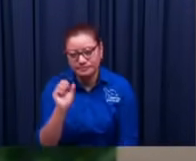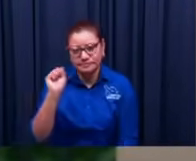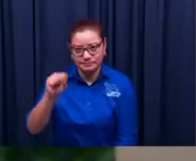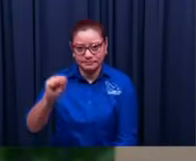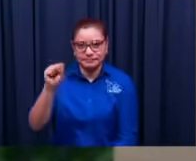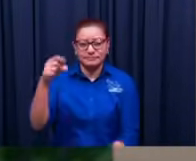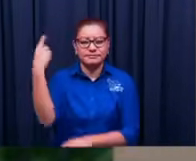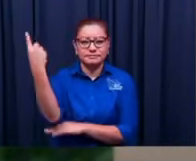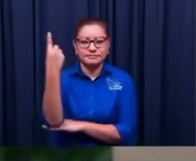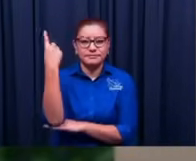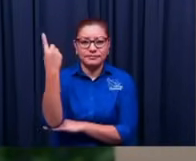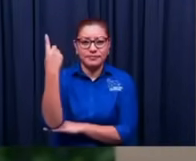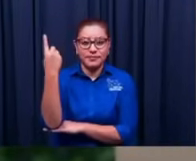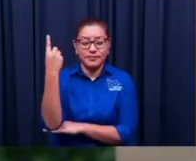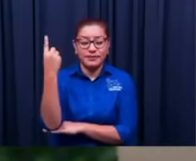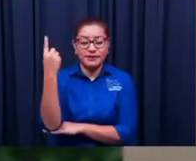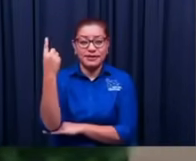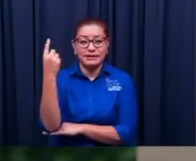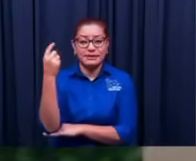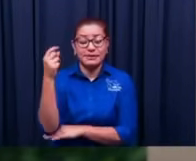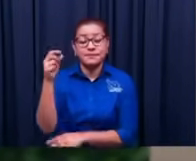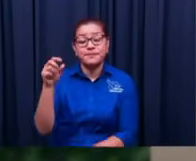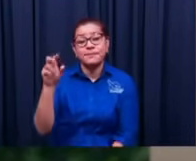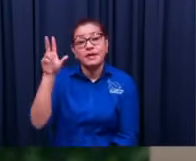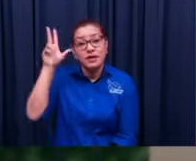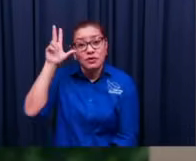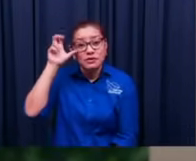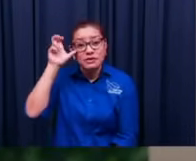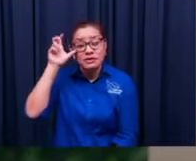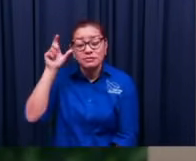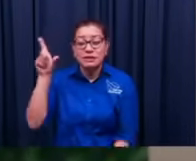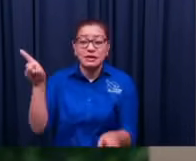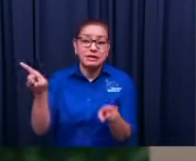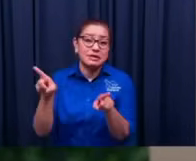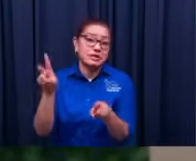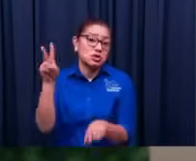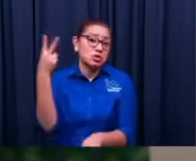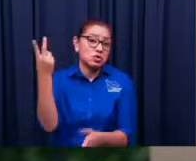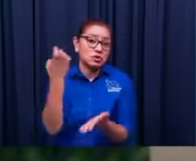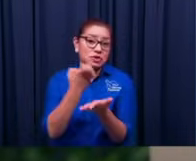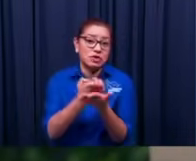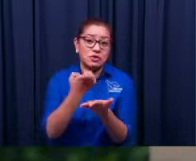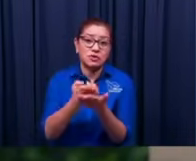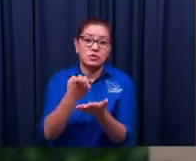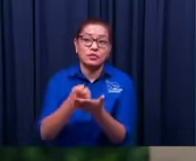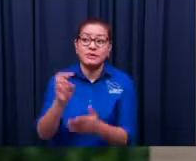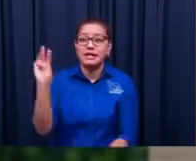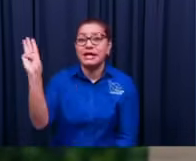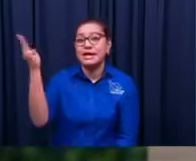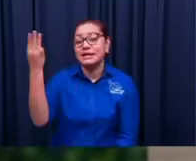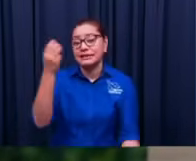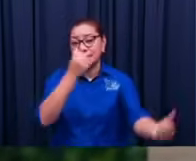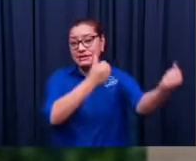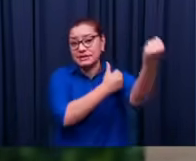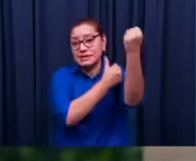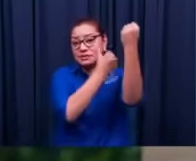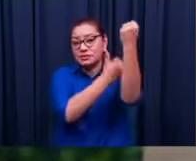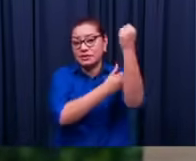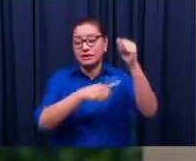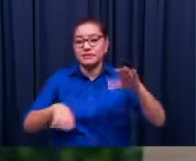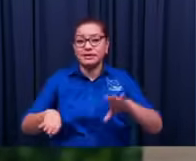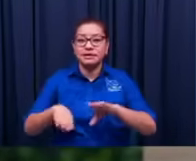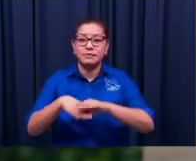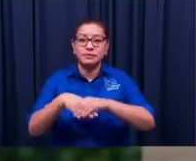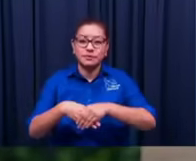cosa muy importante, pero como lo es la economía, como lo es la autoridad, como